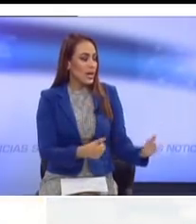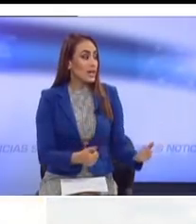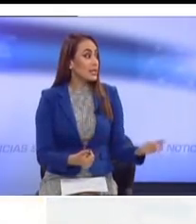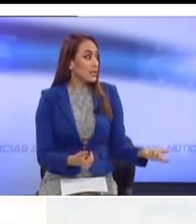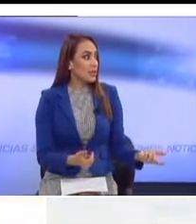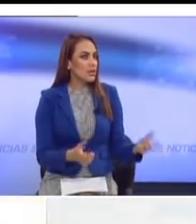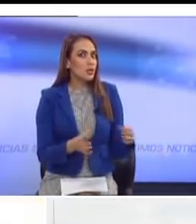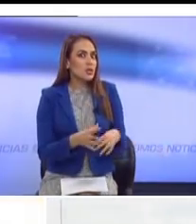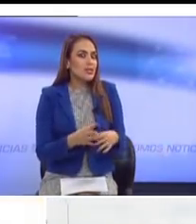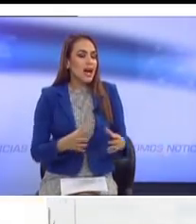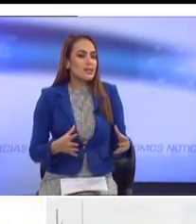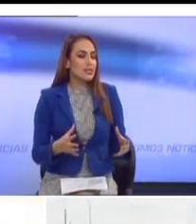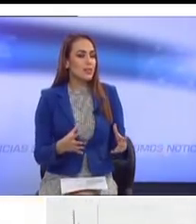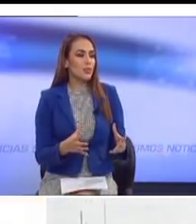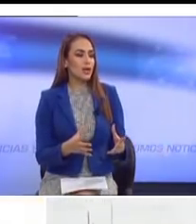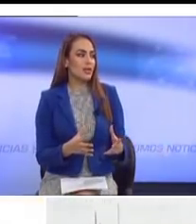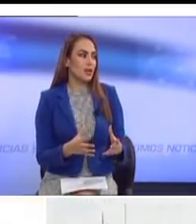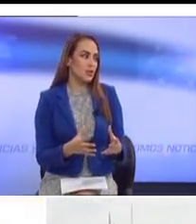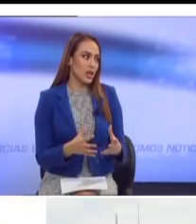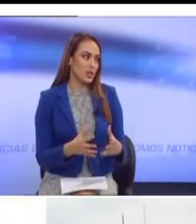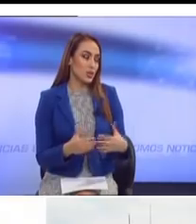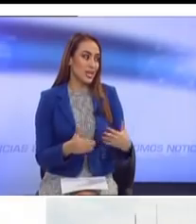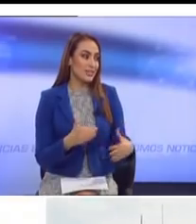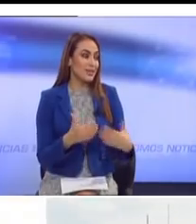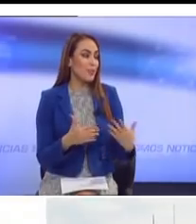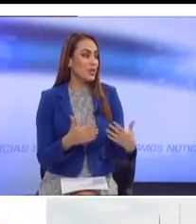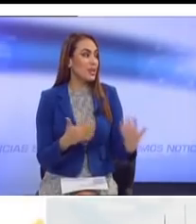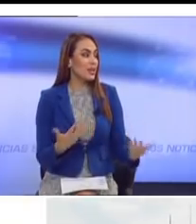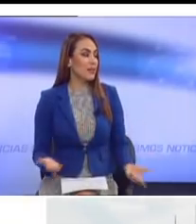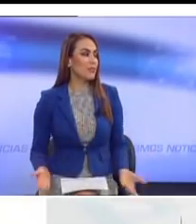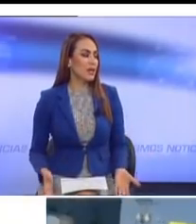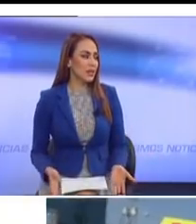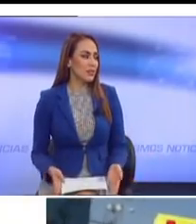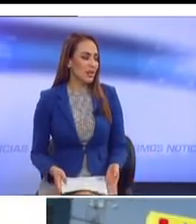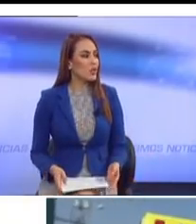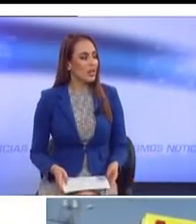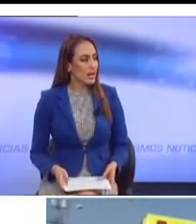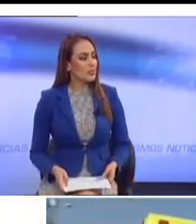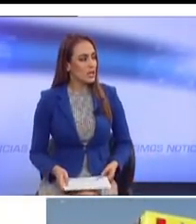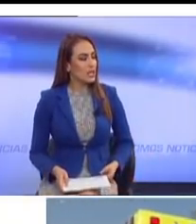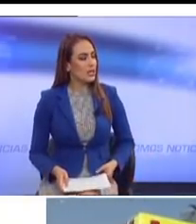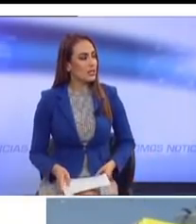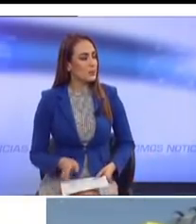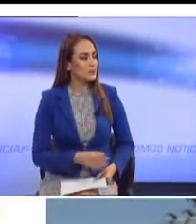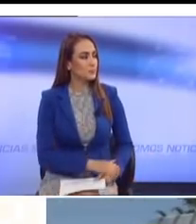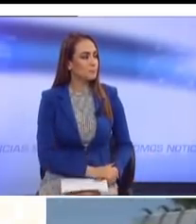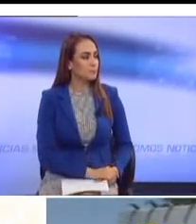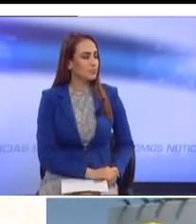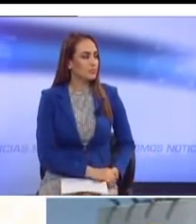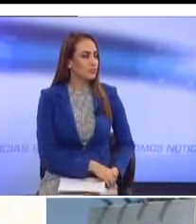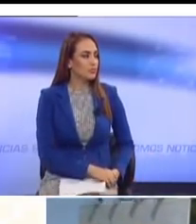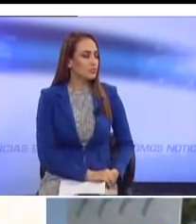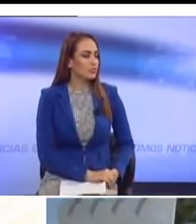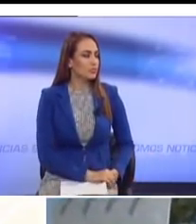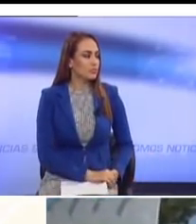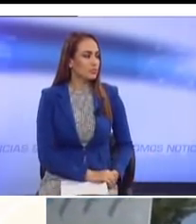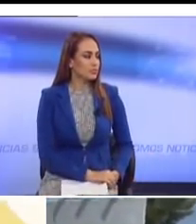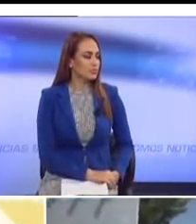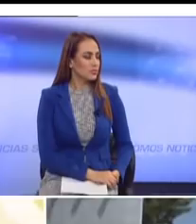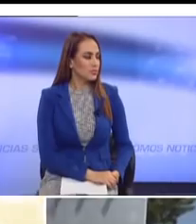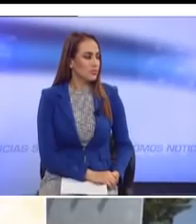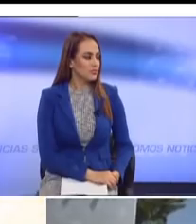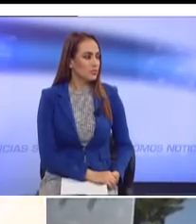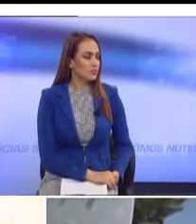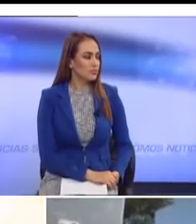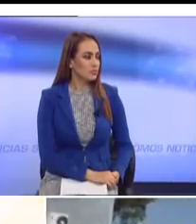más personas, exactamente, entonces así se pueden dar los casos y así se pueden ir incrementando de gran medida. Me traes a la mente el recuerdo de algo